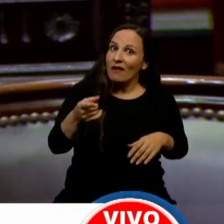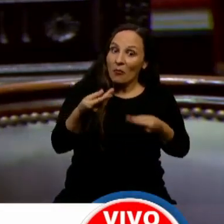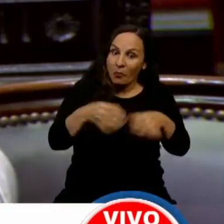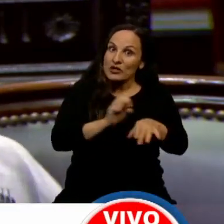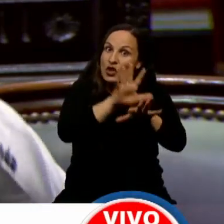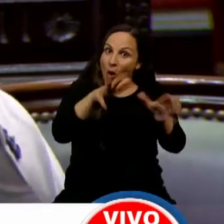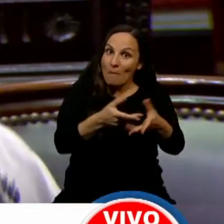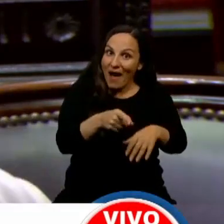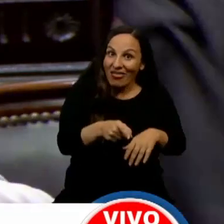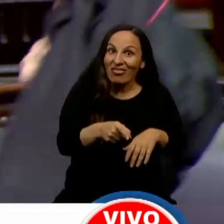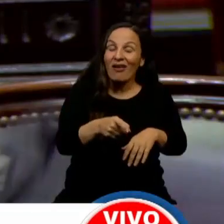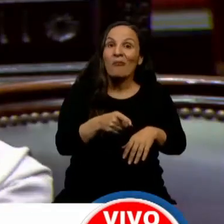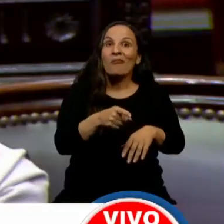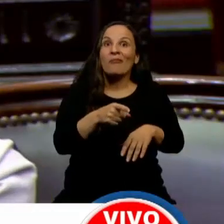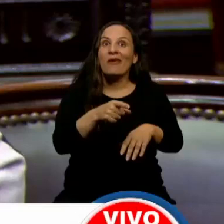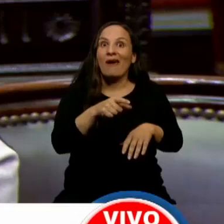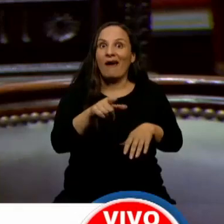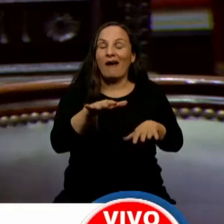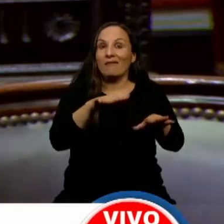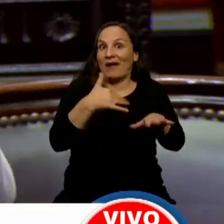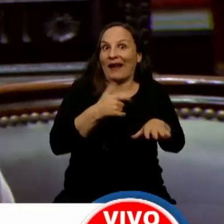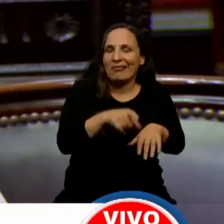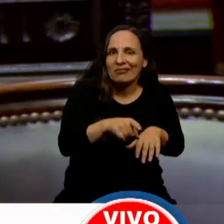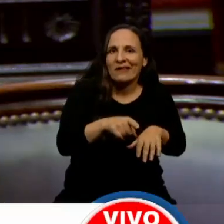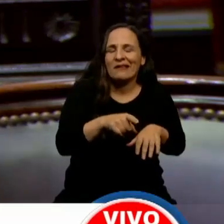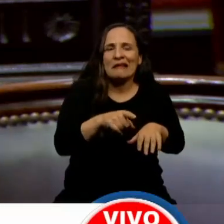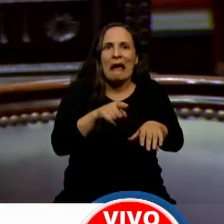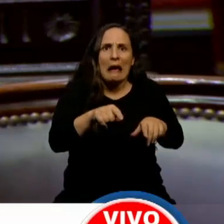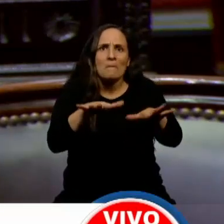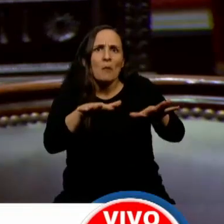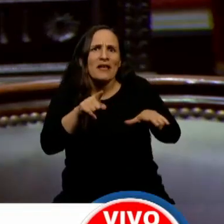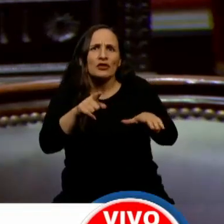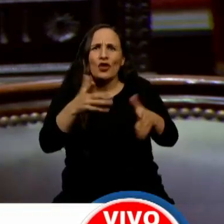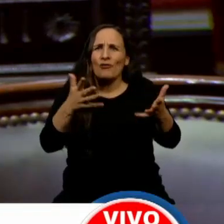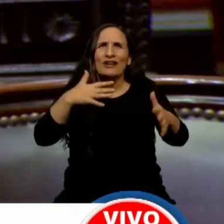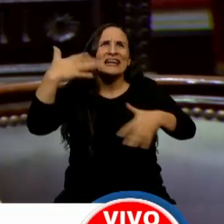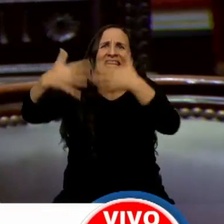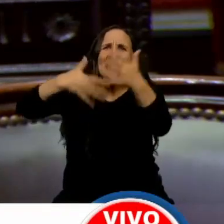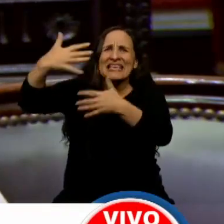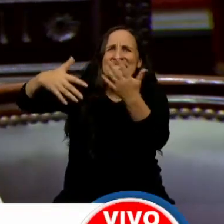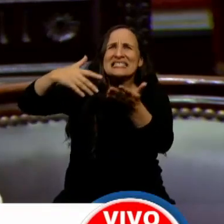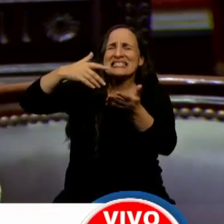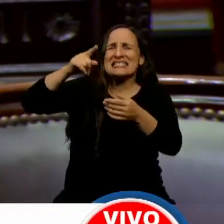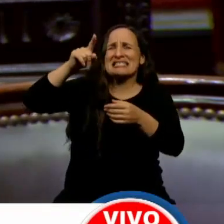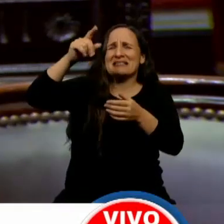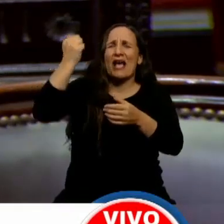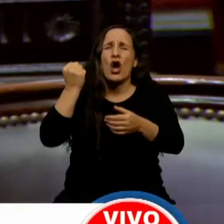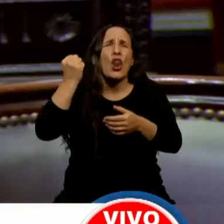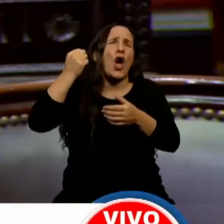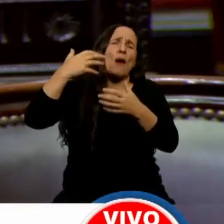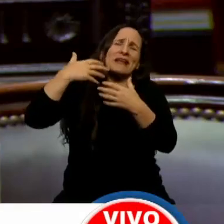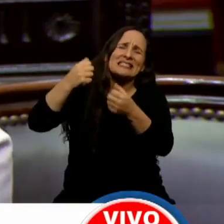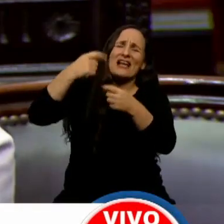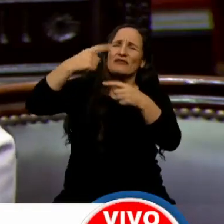pandemia, cuando la misma pandemia llegó a la Argentina, cuando veíamos la incertidumbre de las crisis que generaban sanitarias, económicas,